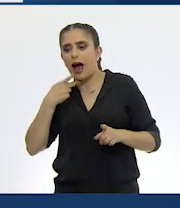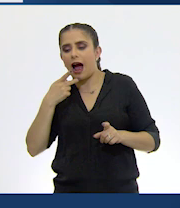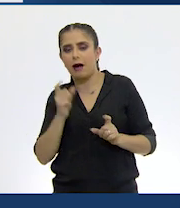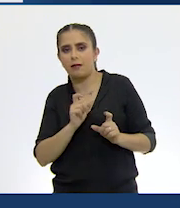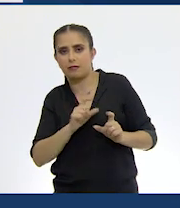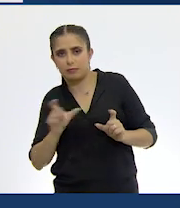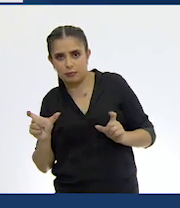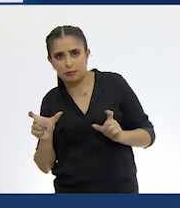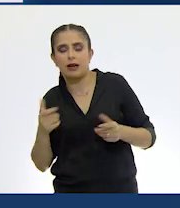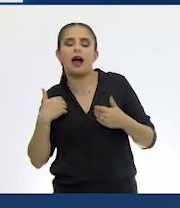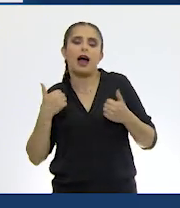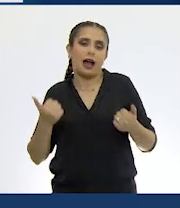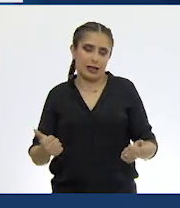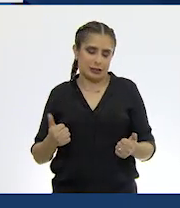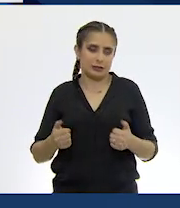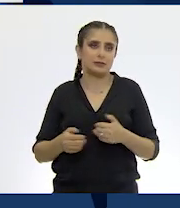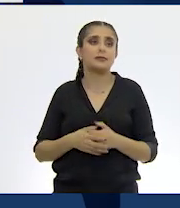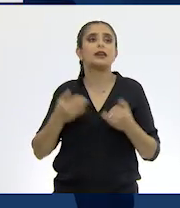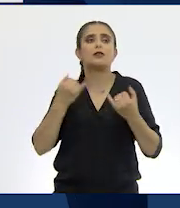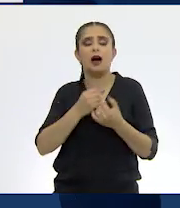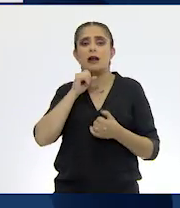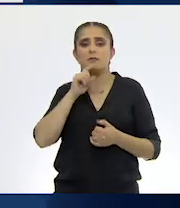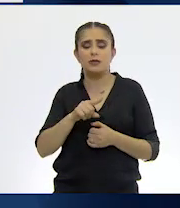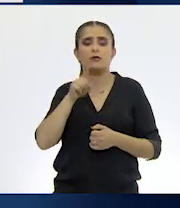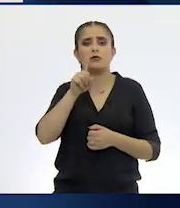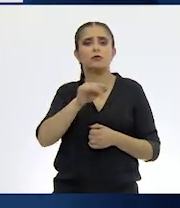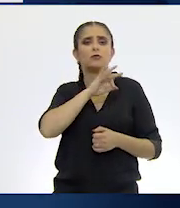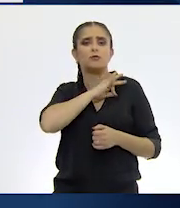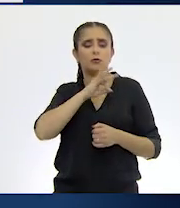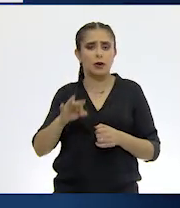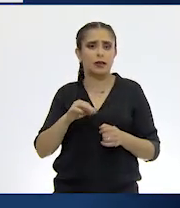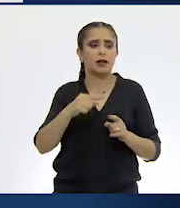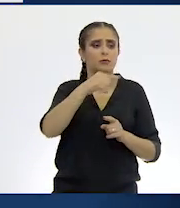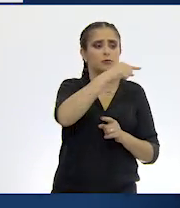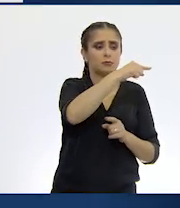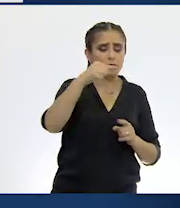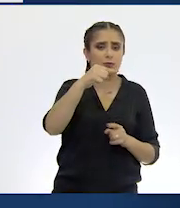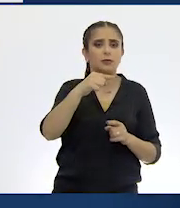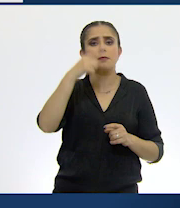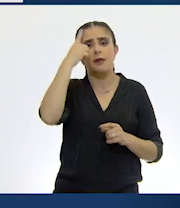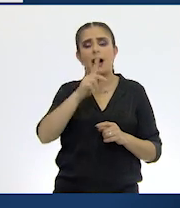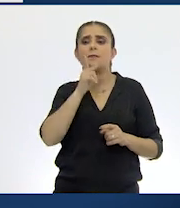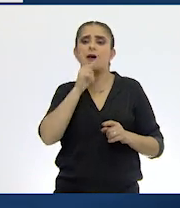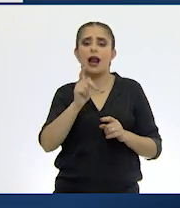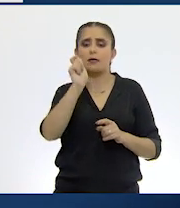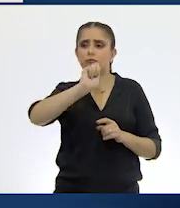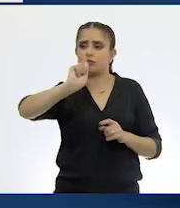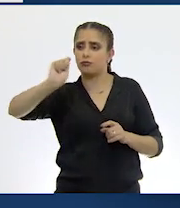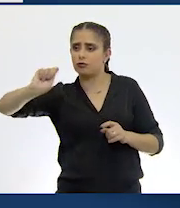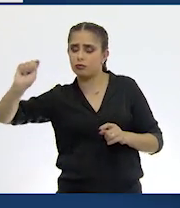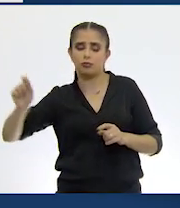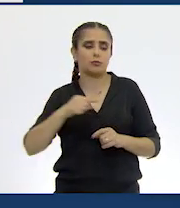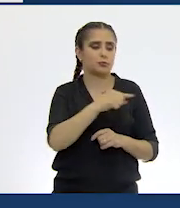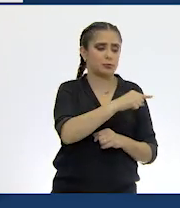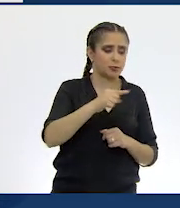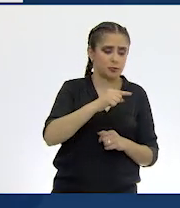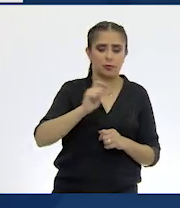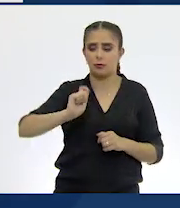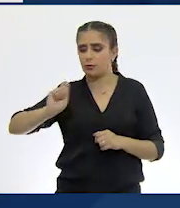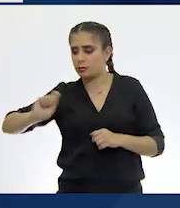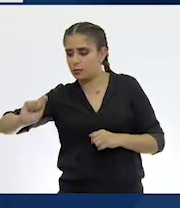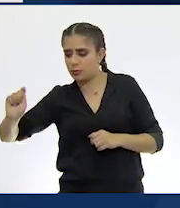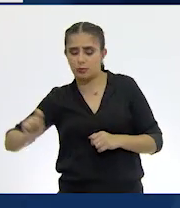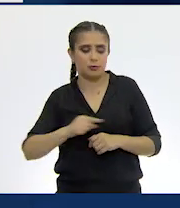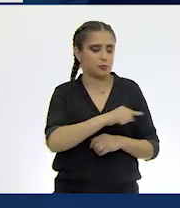número 3, puede usarse también como signo para introducir frases o palabras dentro de un texto, las cuales interrumpen el